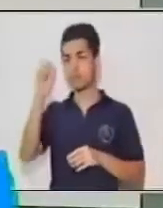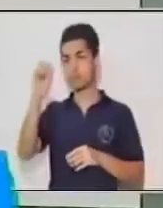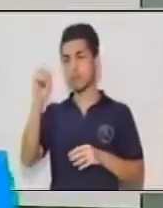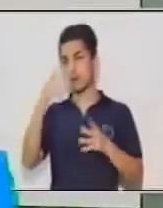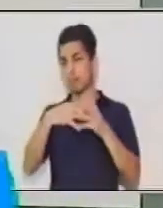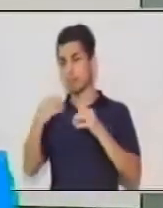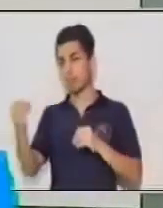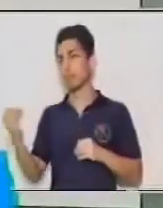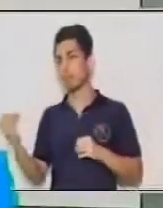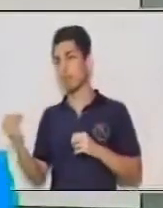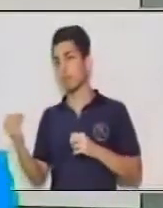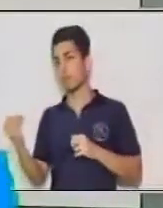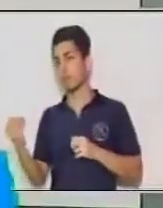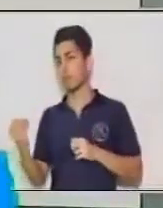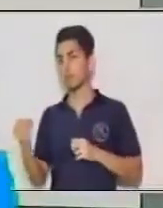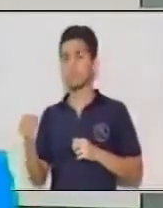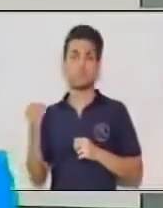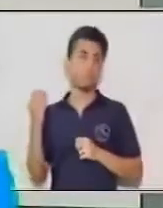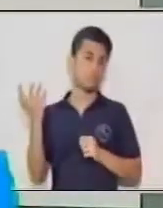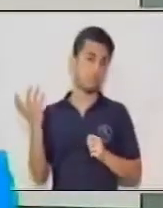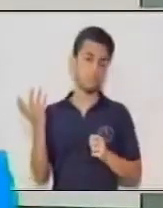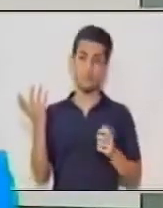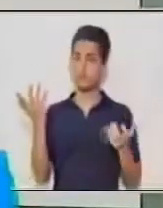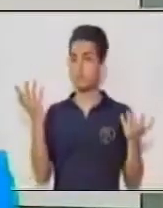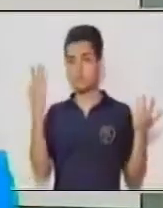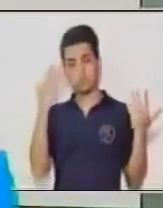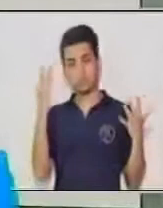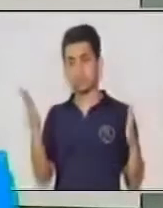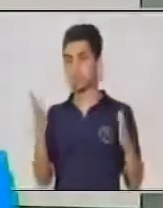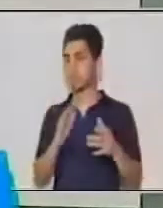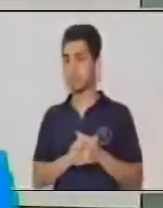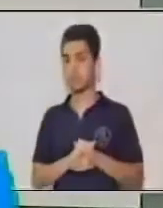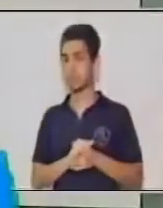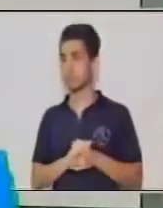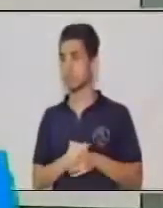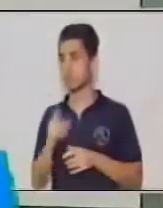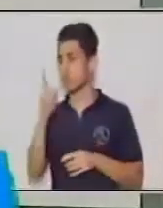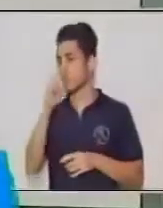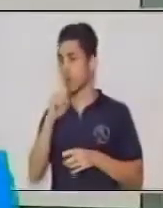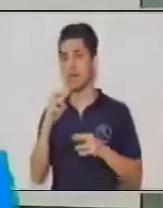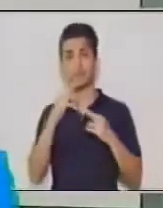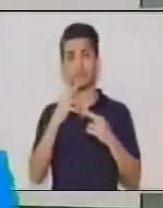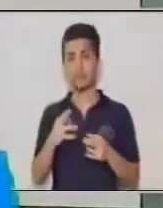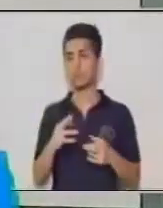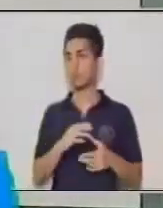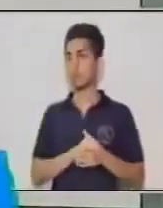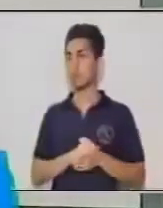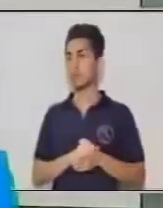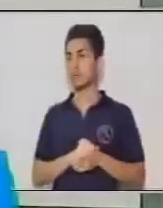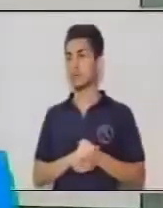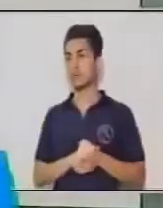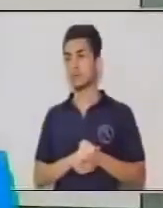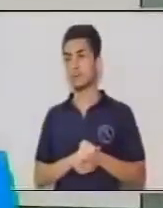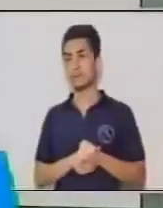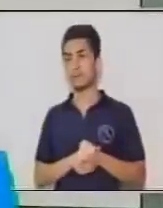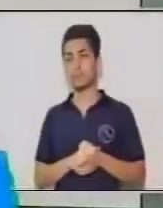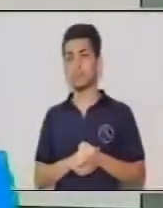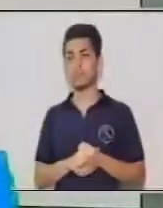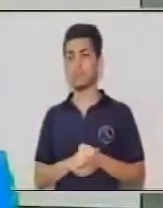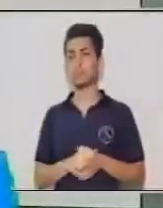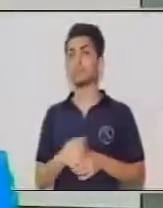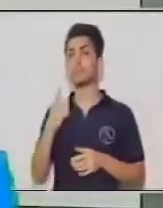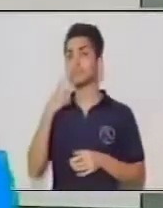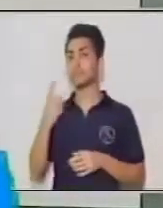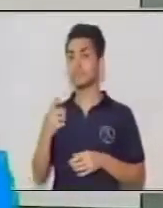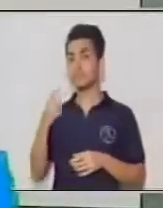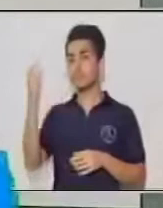0, eso no está definido. No hay una respuesta todavía. Entonces, nuestra